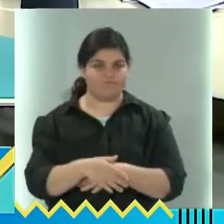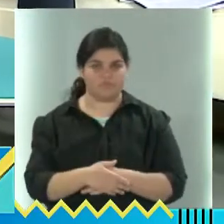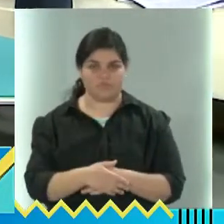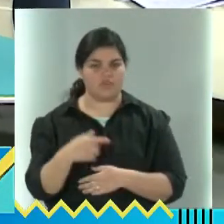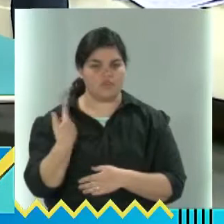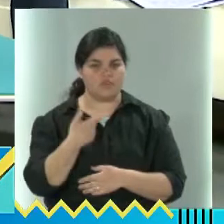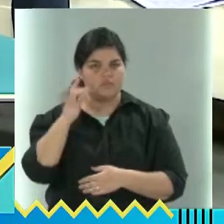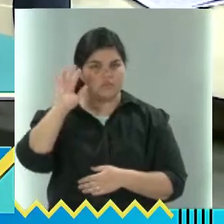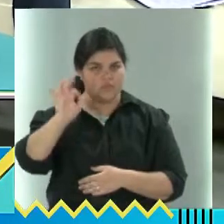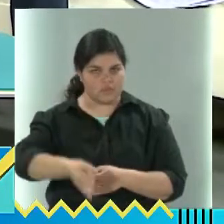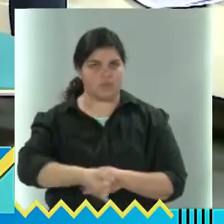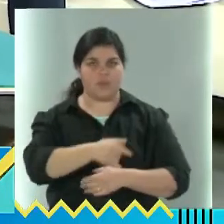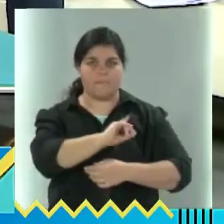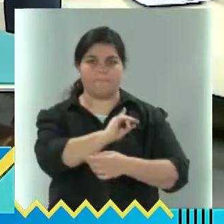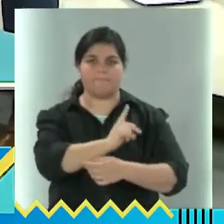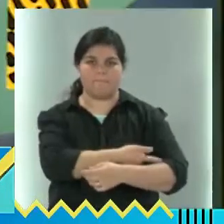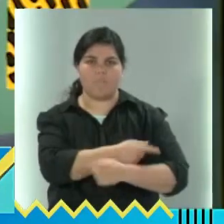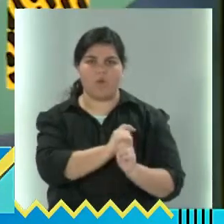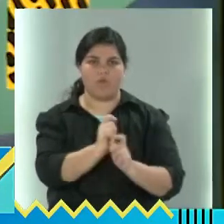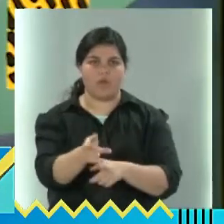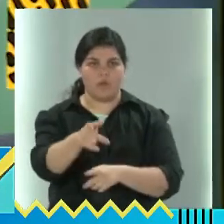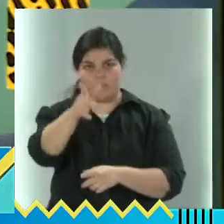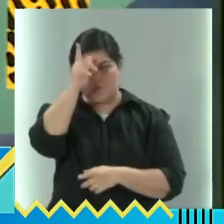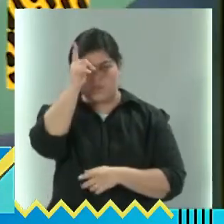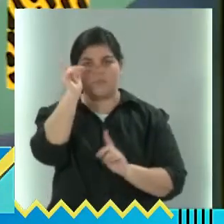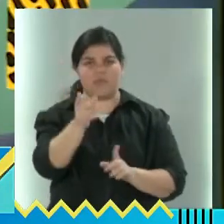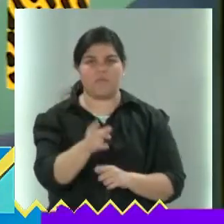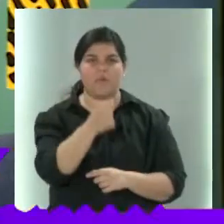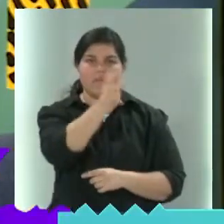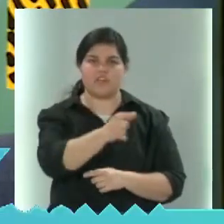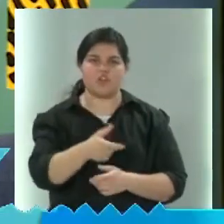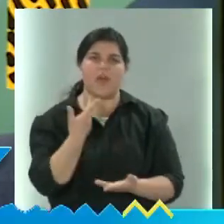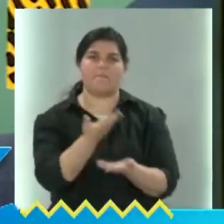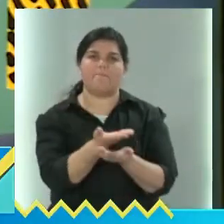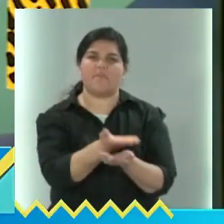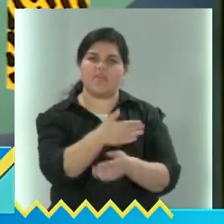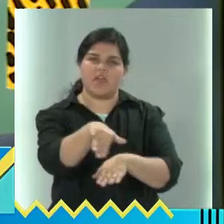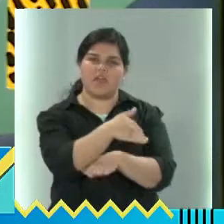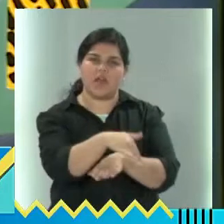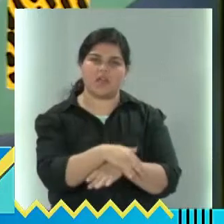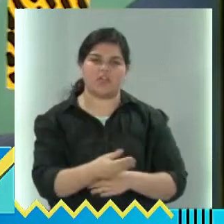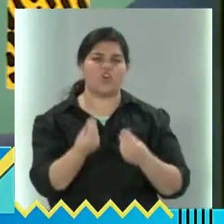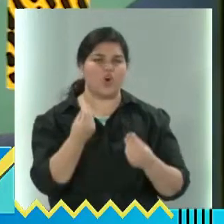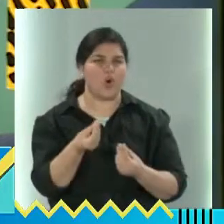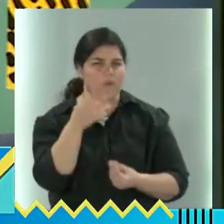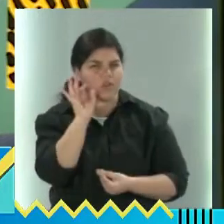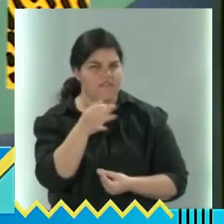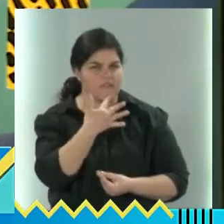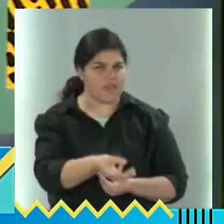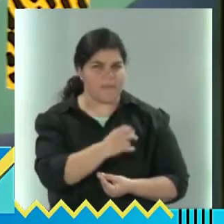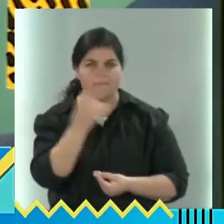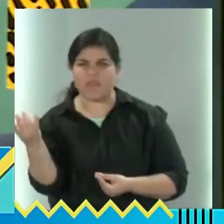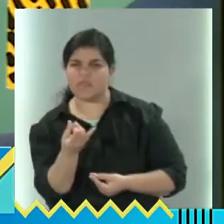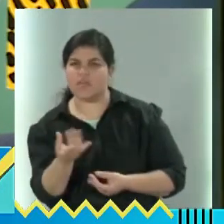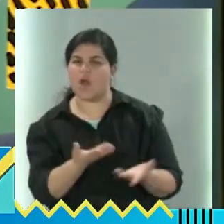le da mucha discrecionalidad a la policía. Hablamos recién de los mendigos, cómo va a demostrarse, el hecho de que uno